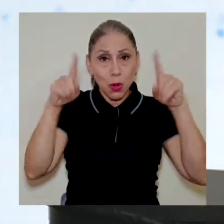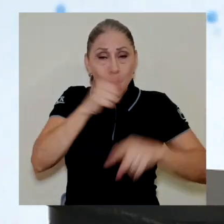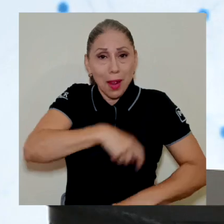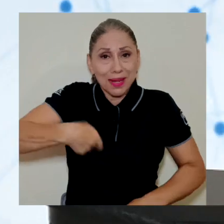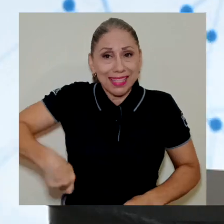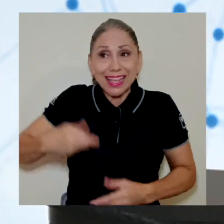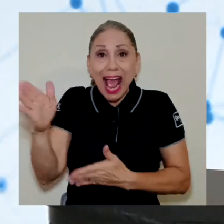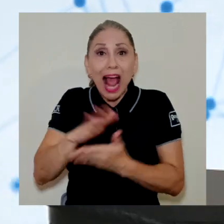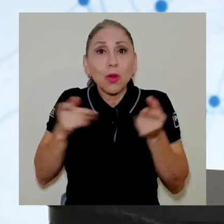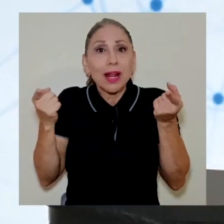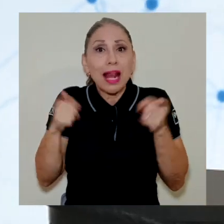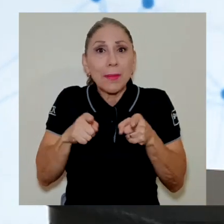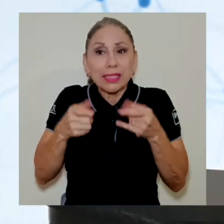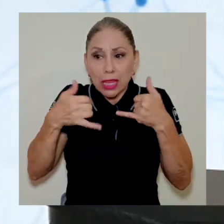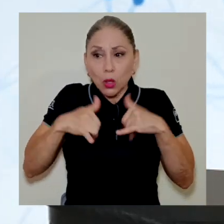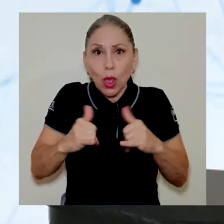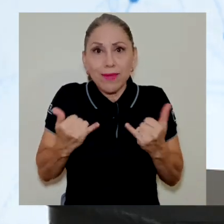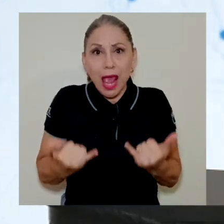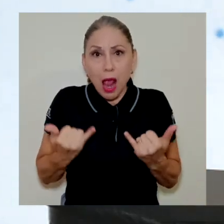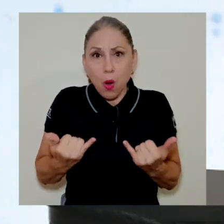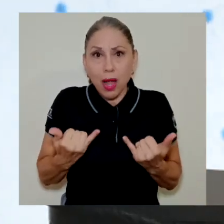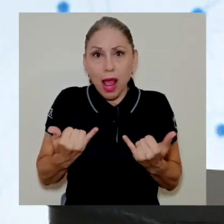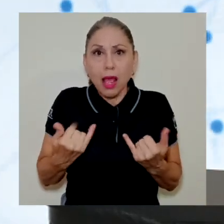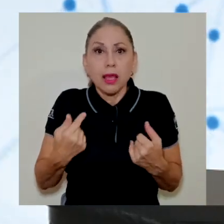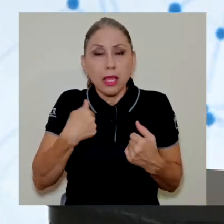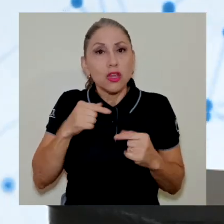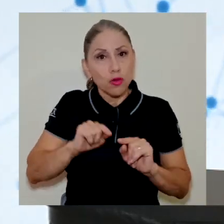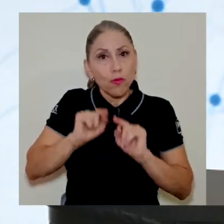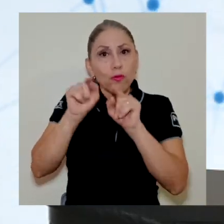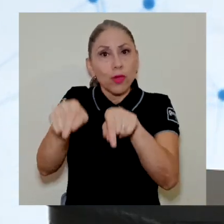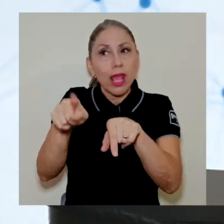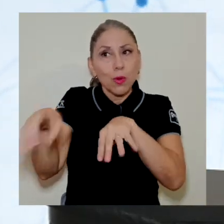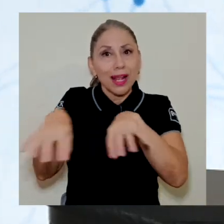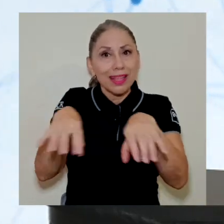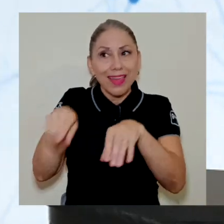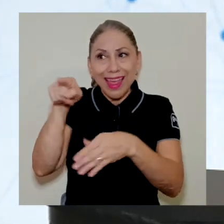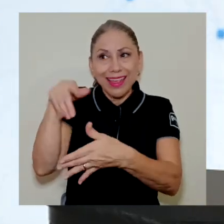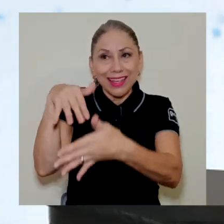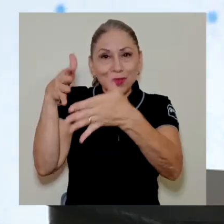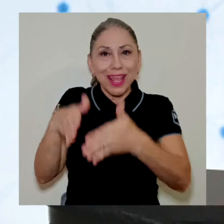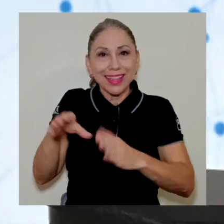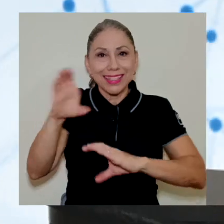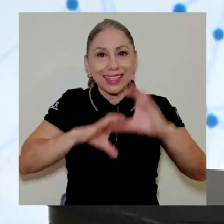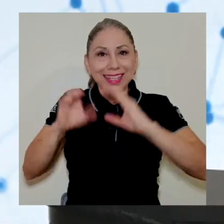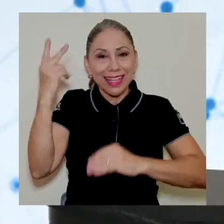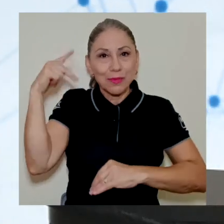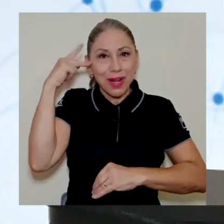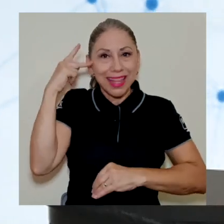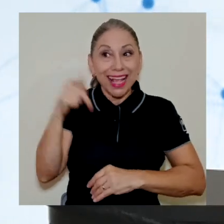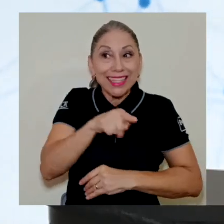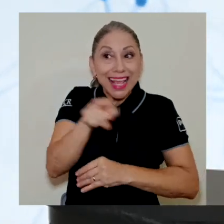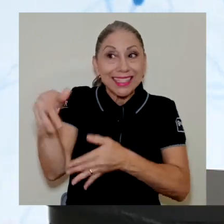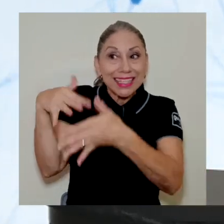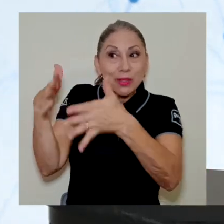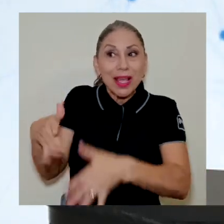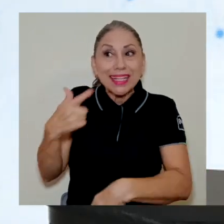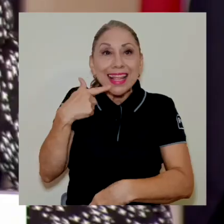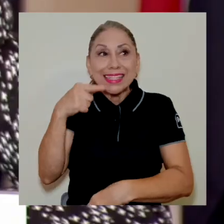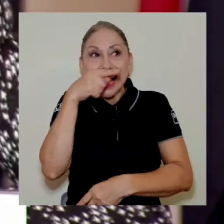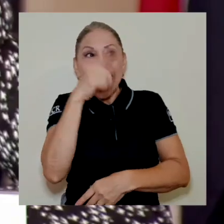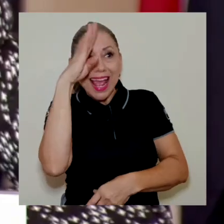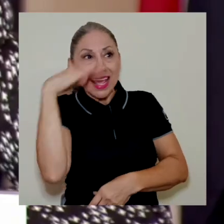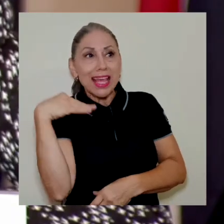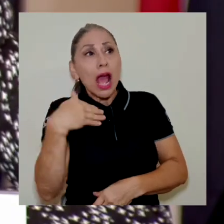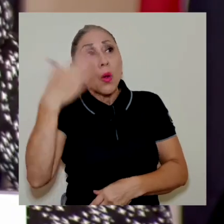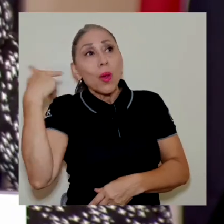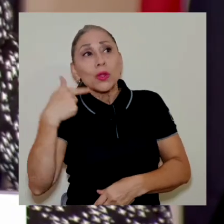le pasaba muchísimo y que todavía le pasa hoy, y yo estuve en una actividad donde habían estudiantes de ciencias políticas, y lo que estas chicas les decían era,